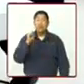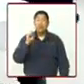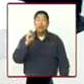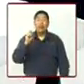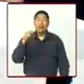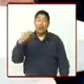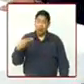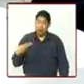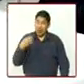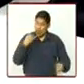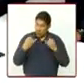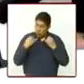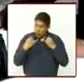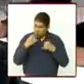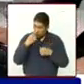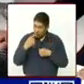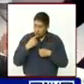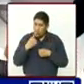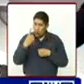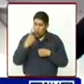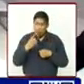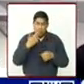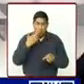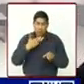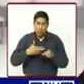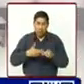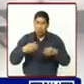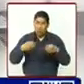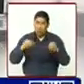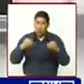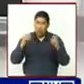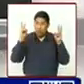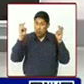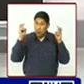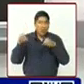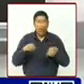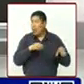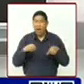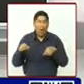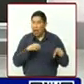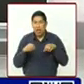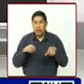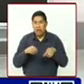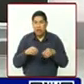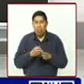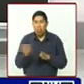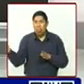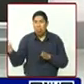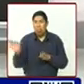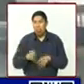CNH además también informó de la intervención de un surtidor que estaría presuntamente realizando actividades ilícitas.